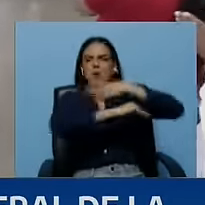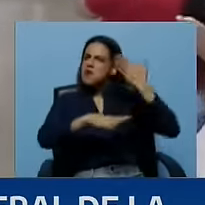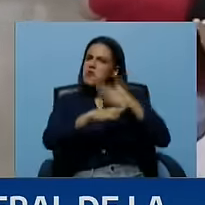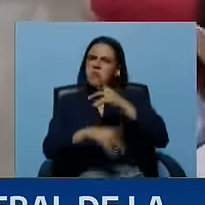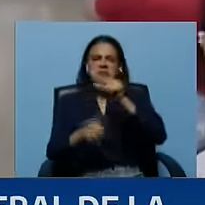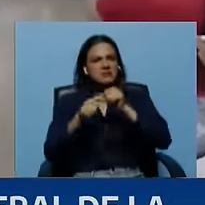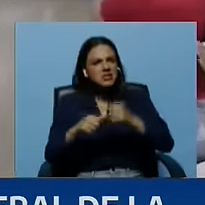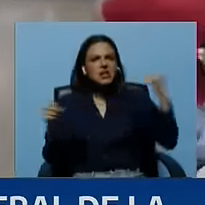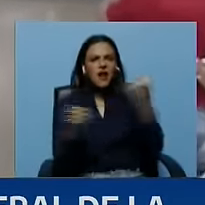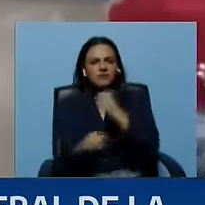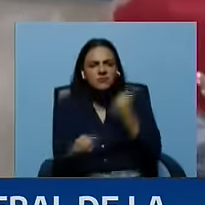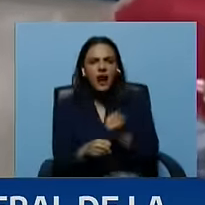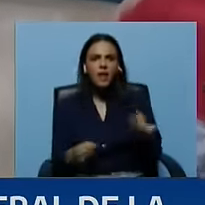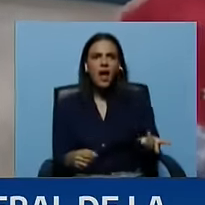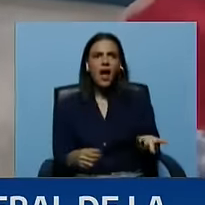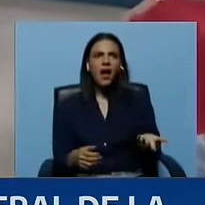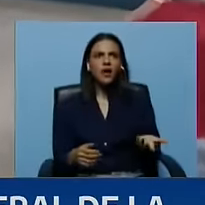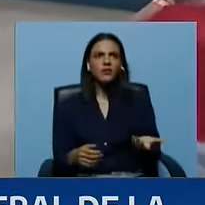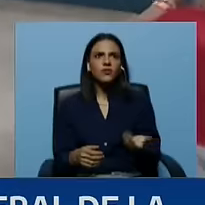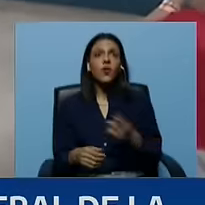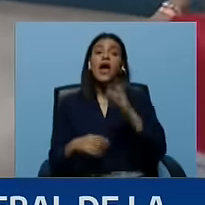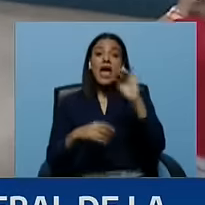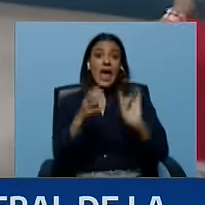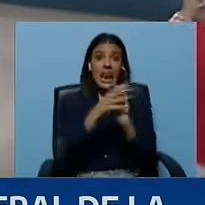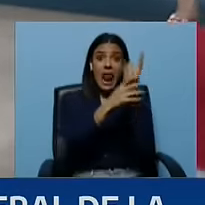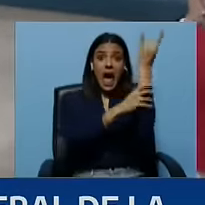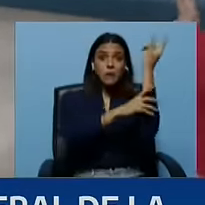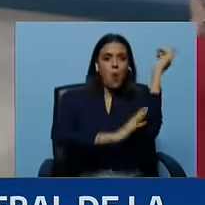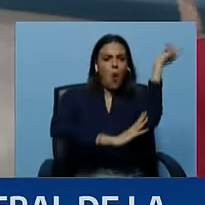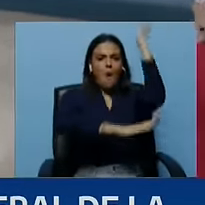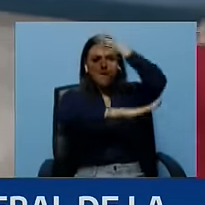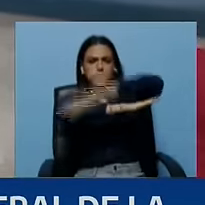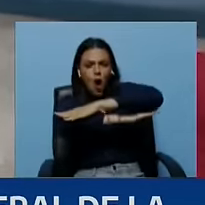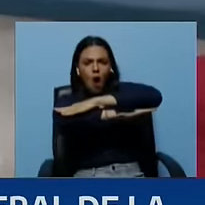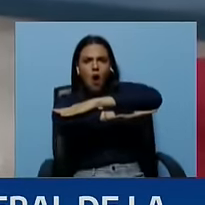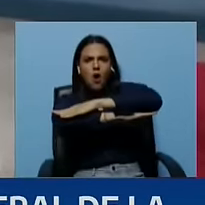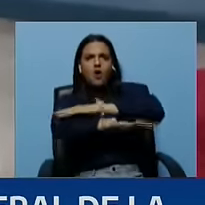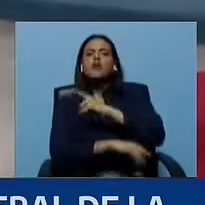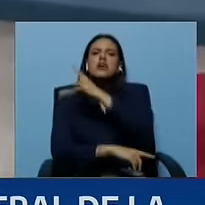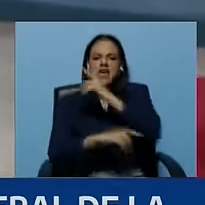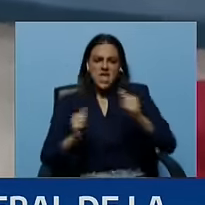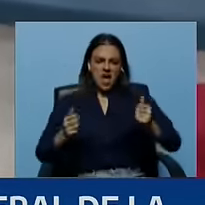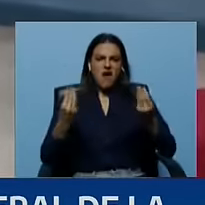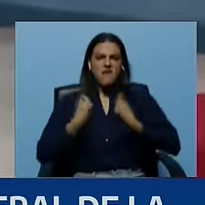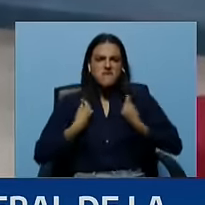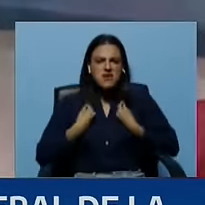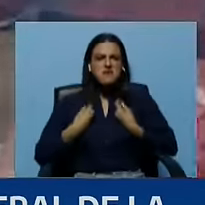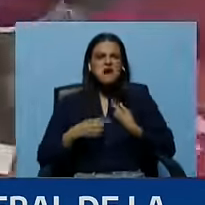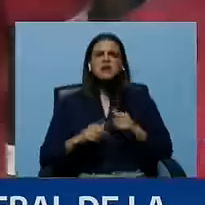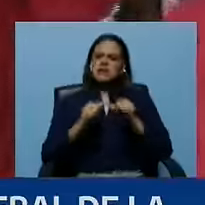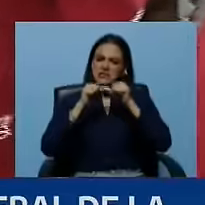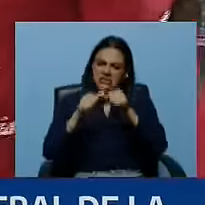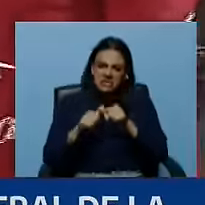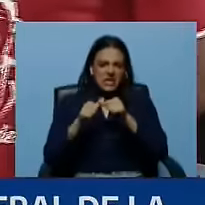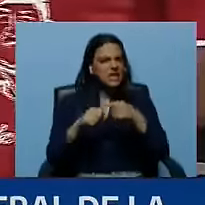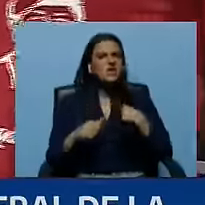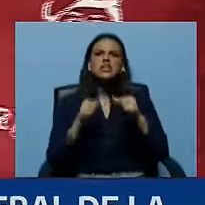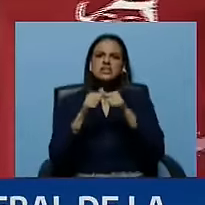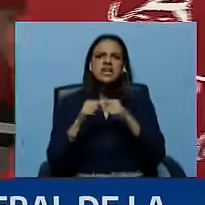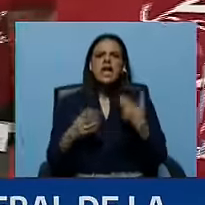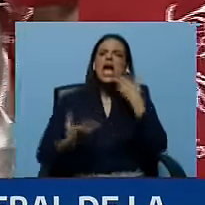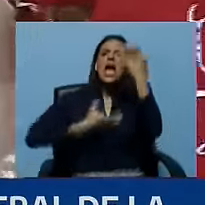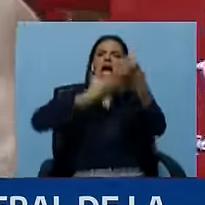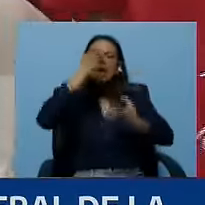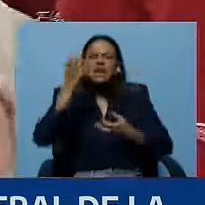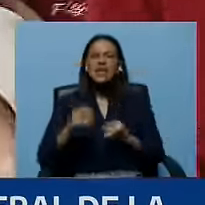Quedó abajo. El árbol cayó y los sobrevivientes salieron y empezaron a gritar,